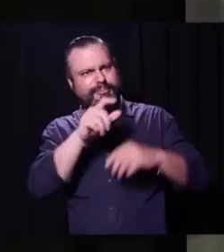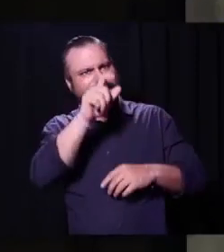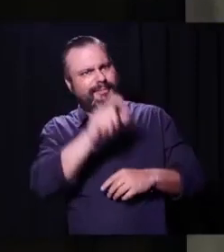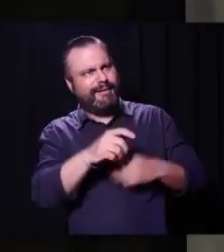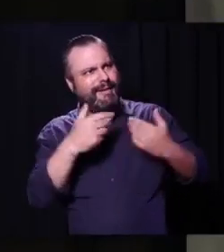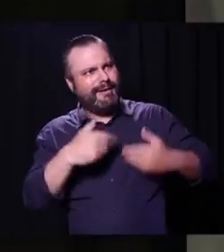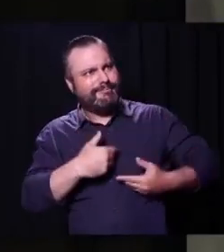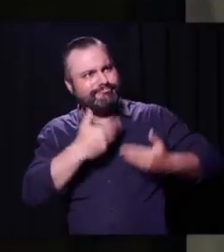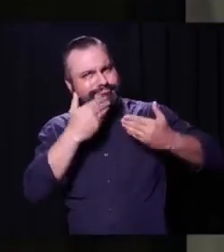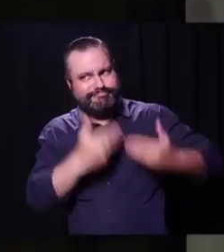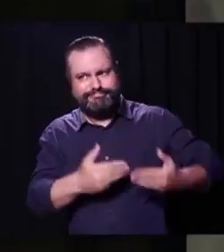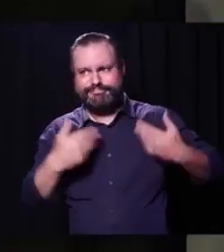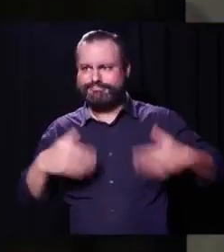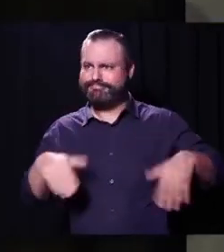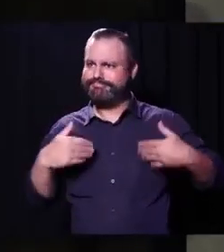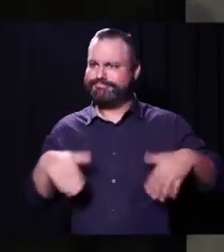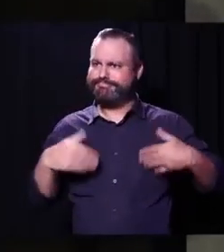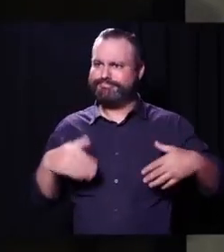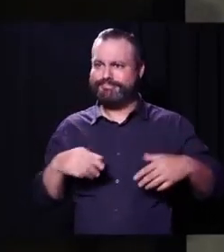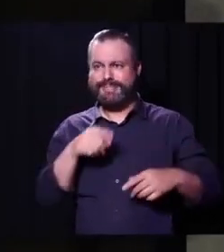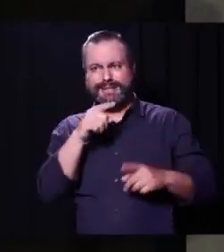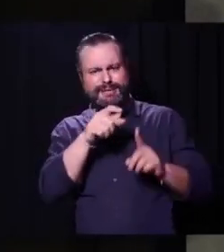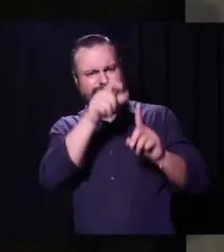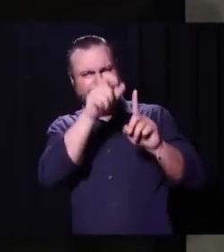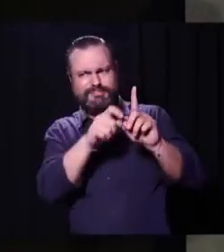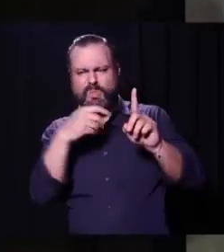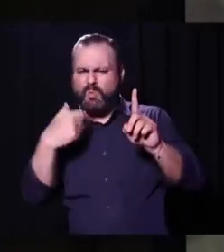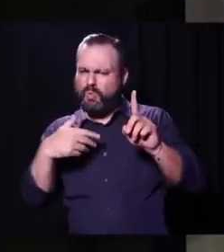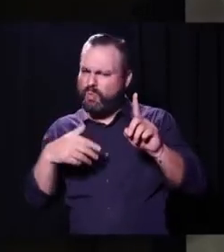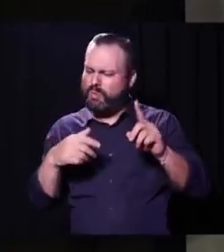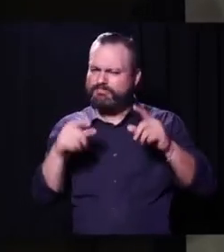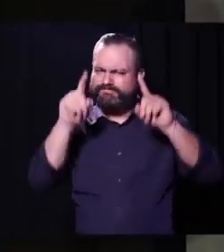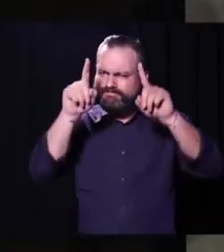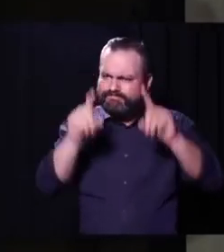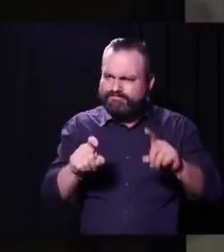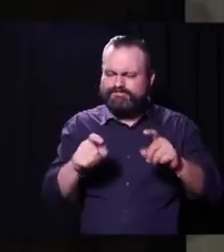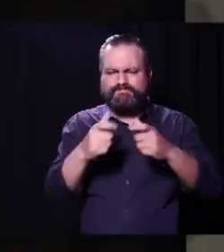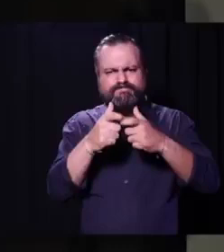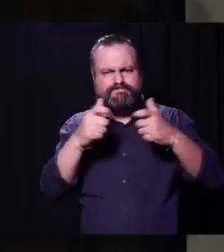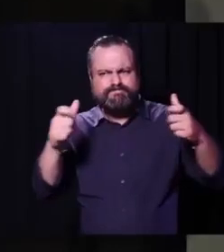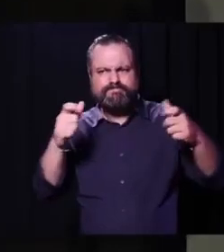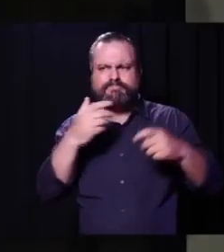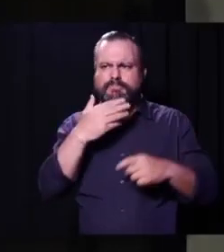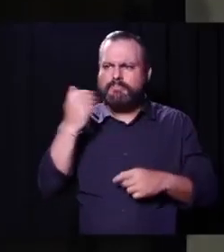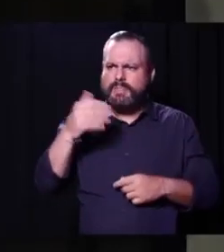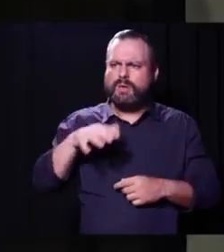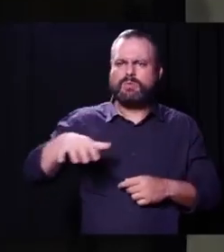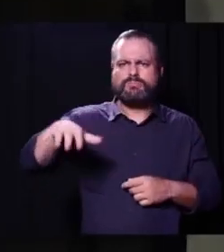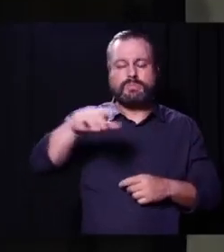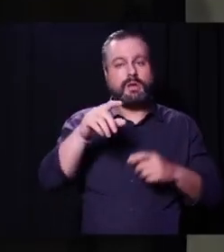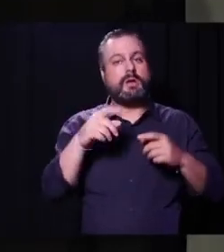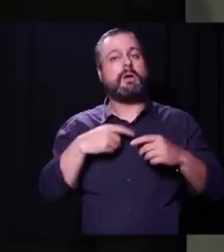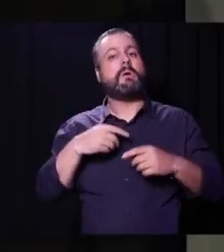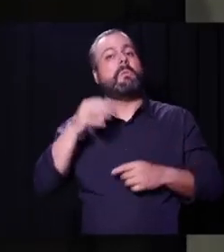Educación, es el gran reto. Es la estrella que va a alumbrar el próximo gobierno PRD de Nito Cortizo.